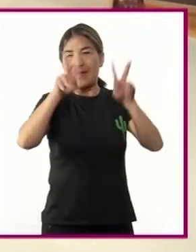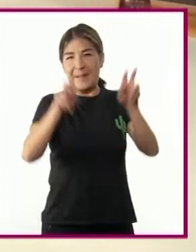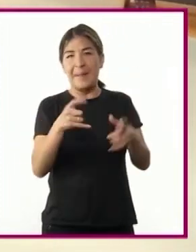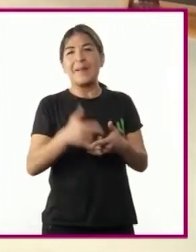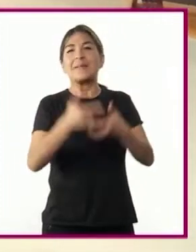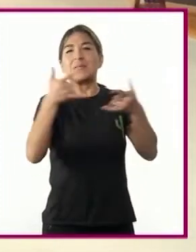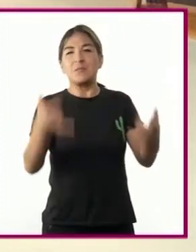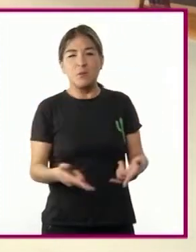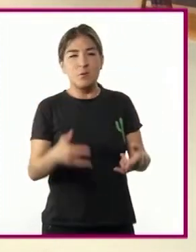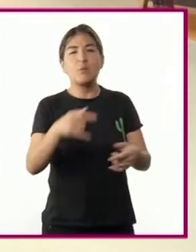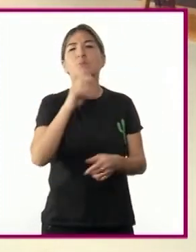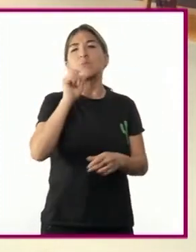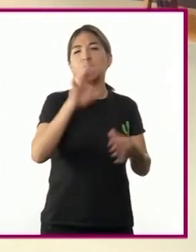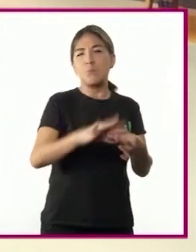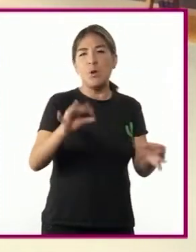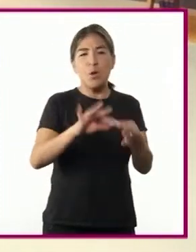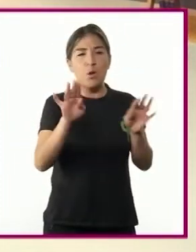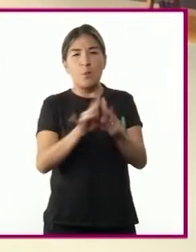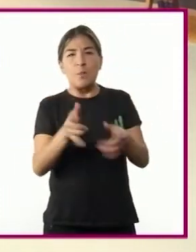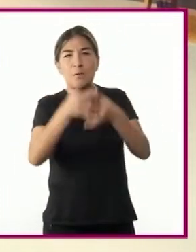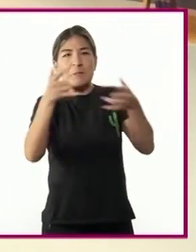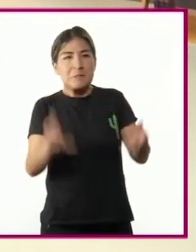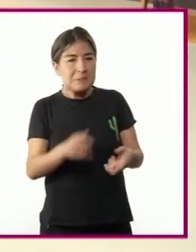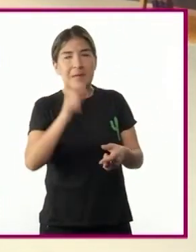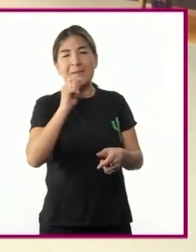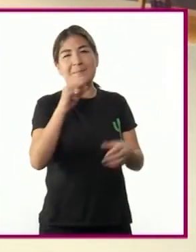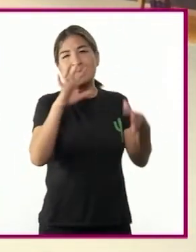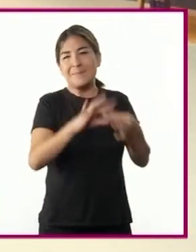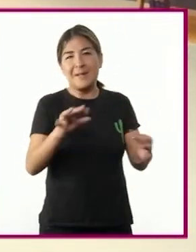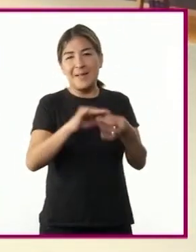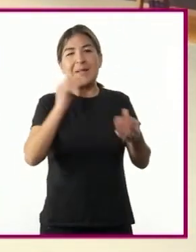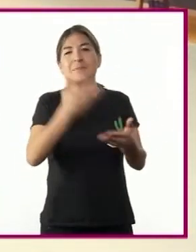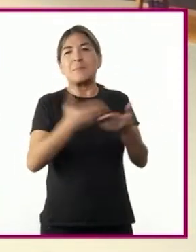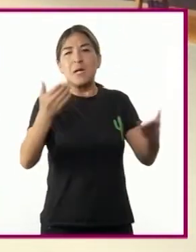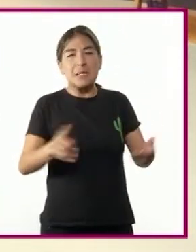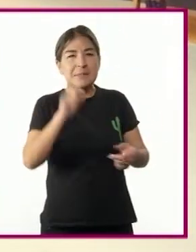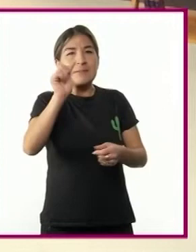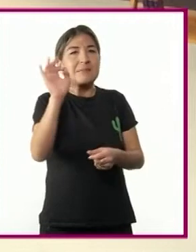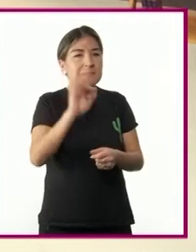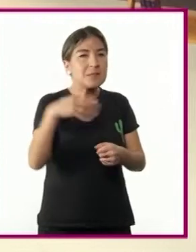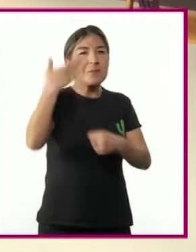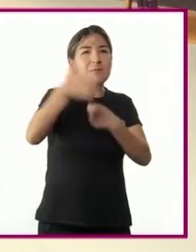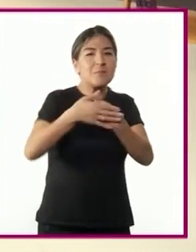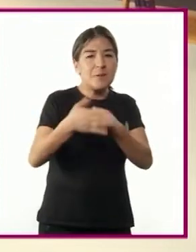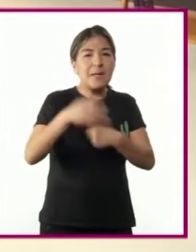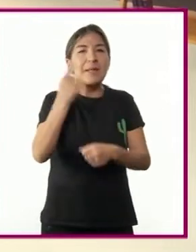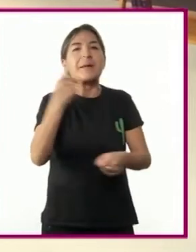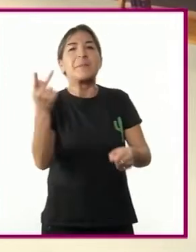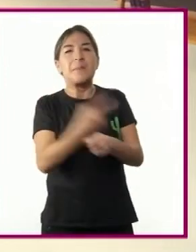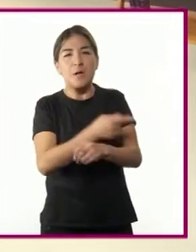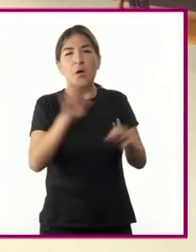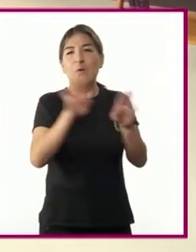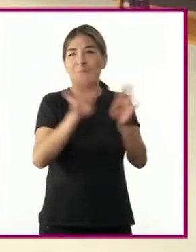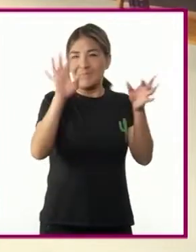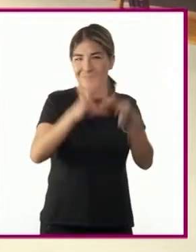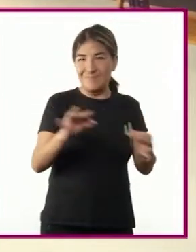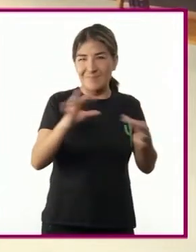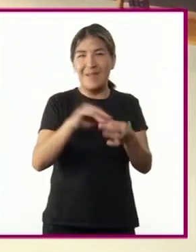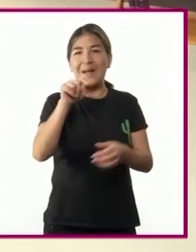un futuro del cual tenemos certidumbre que ocurrirá. Estos tres factores los hemos analizado en los ejemplos